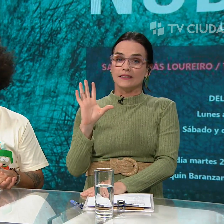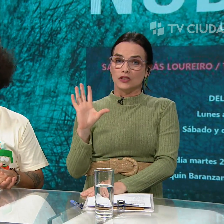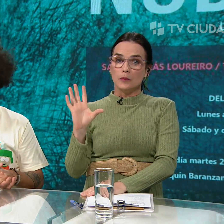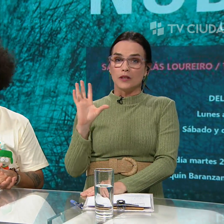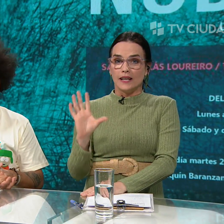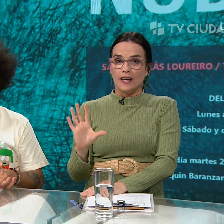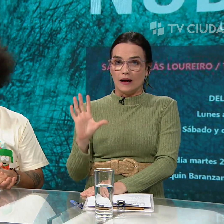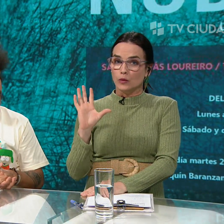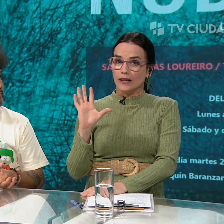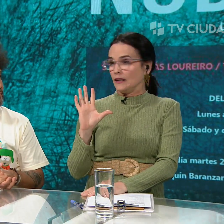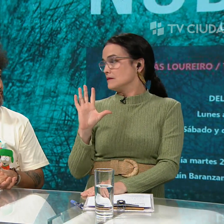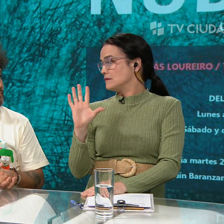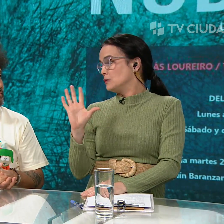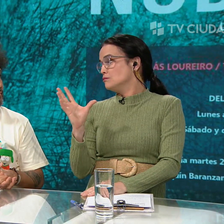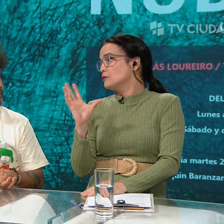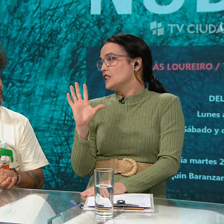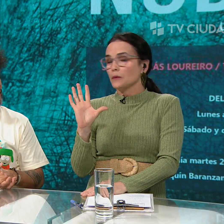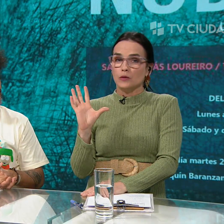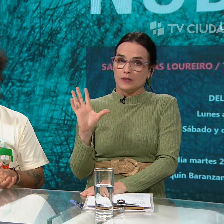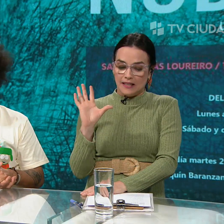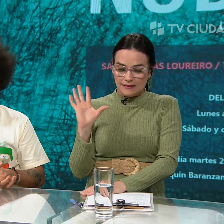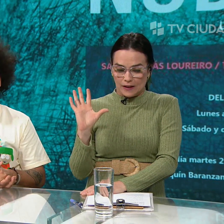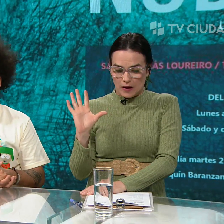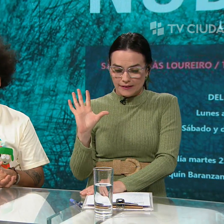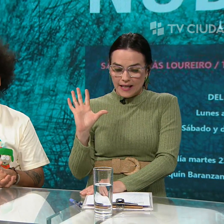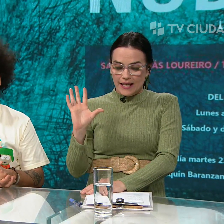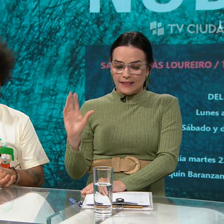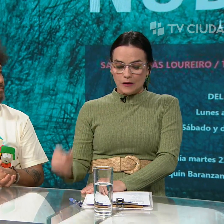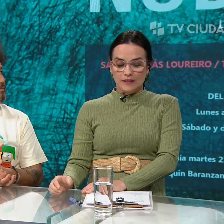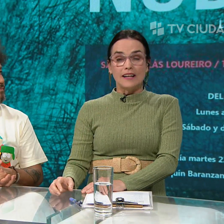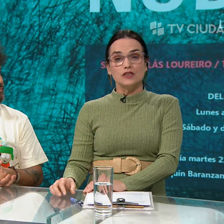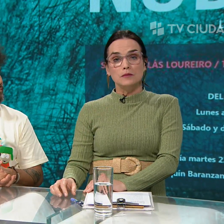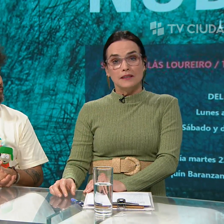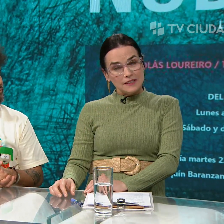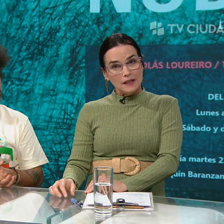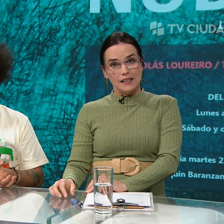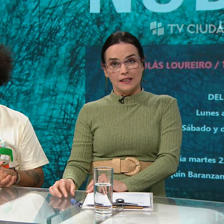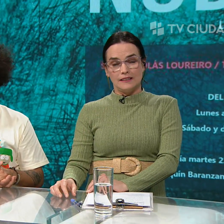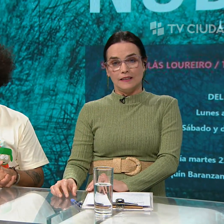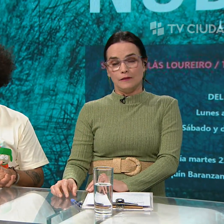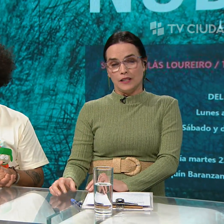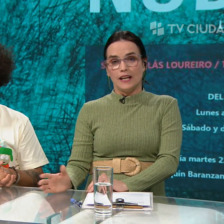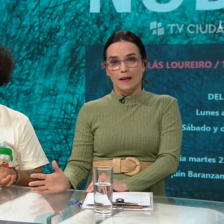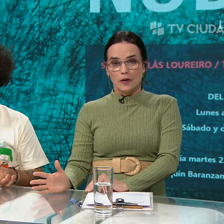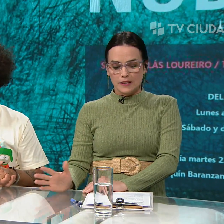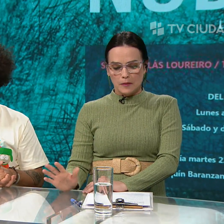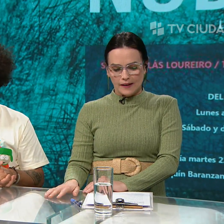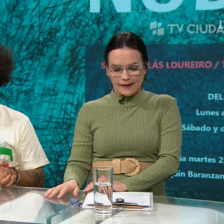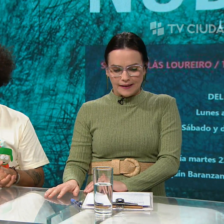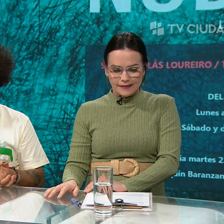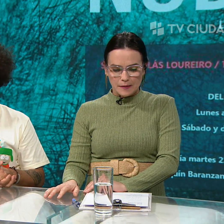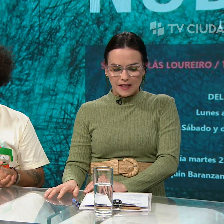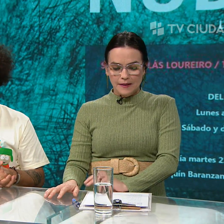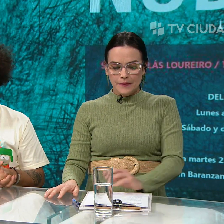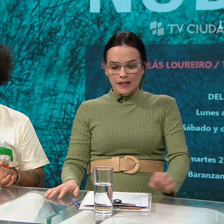que presten atención porque queda una un poquito más de una semanita nomás este hay una instalación inmersiva que fue creada por ella